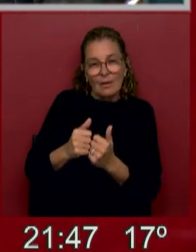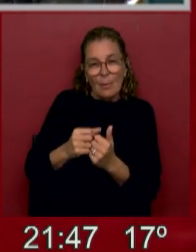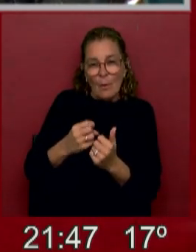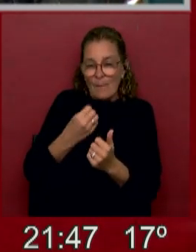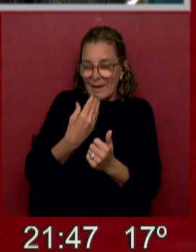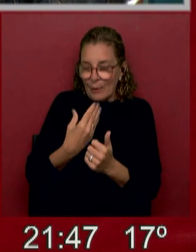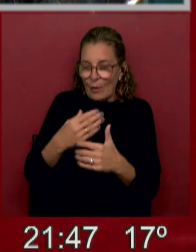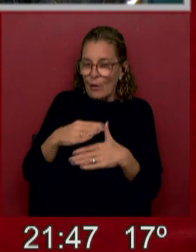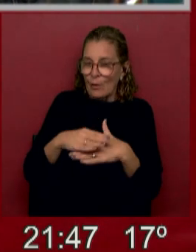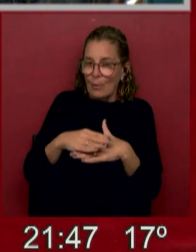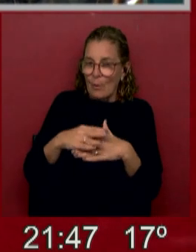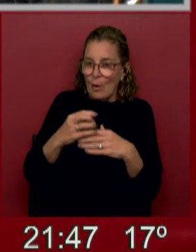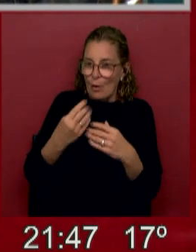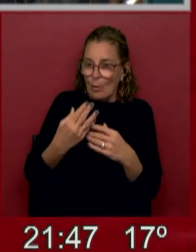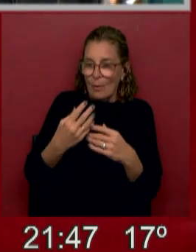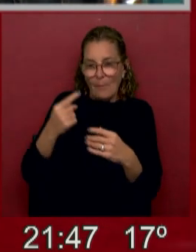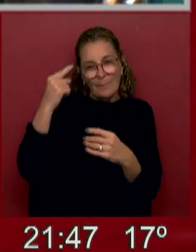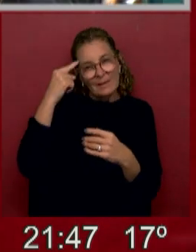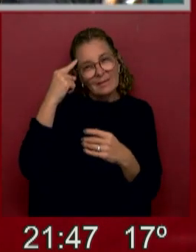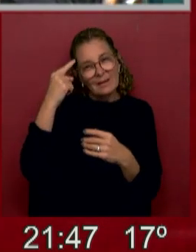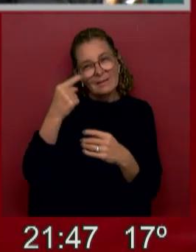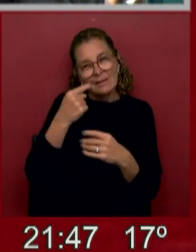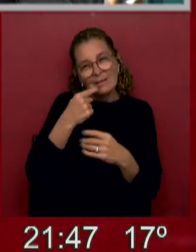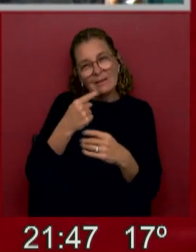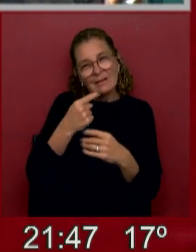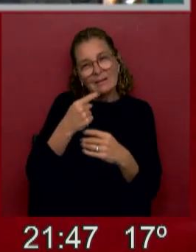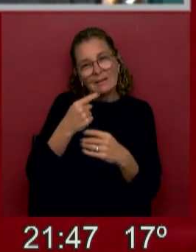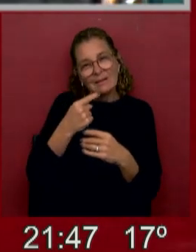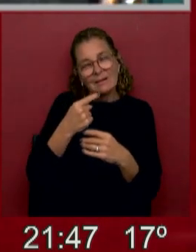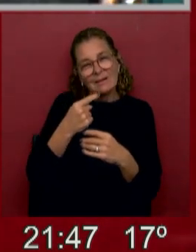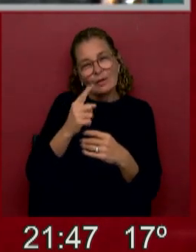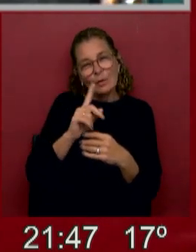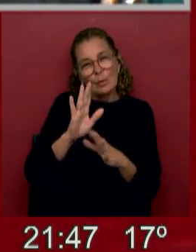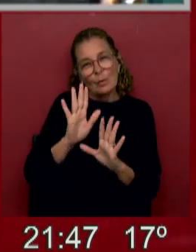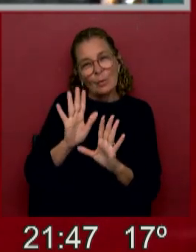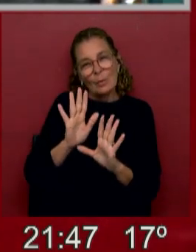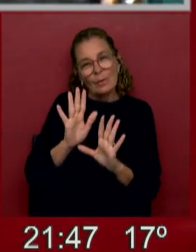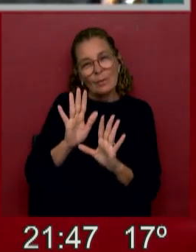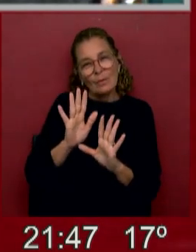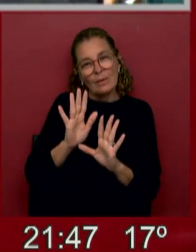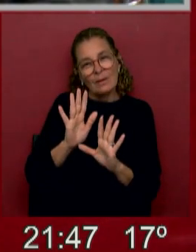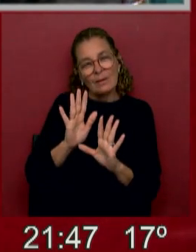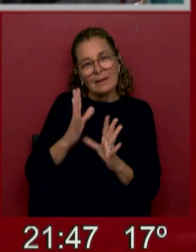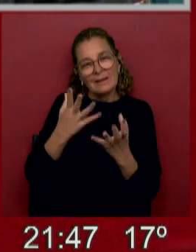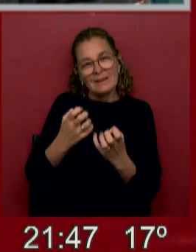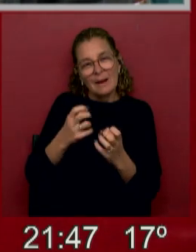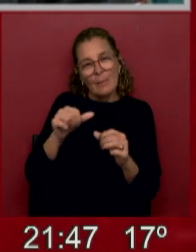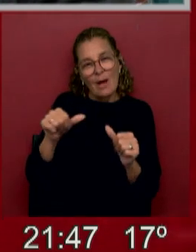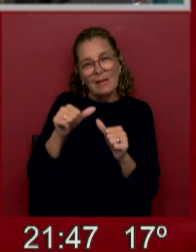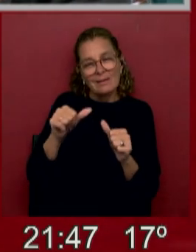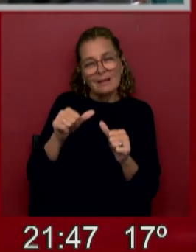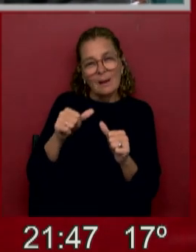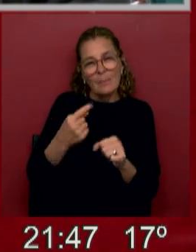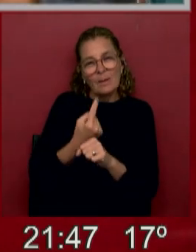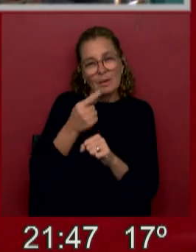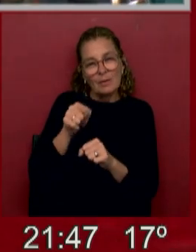amistosa, digamos, de poder, ¿cómo te digo? O sea, no es que quisiéramos hacer